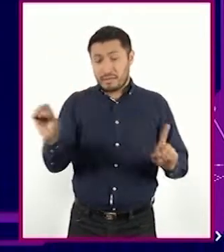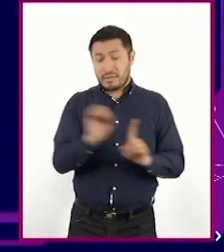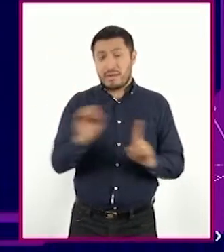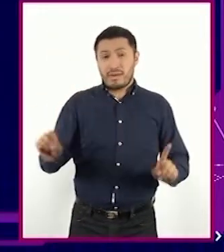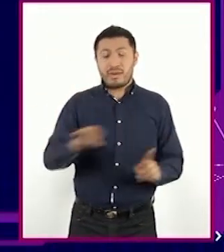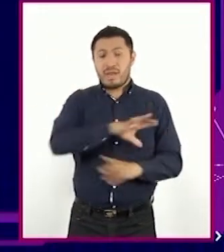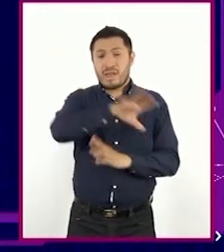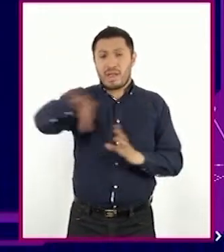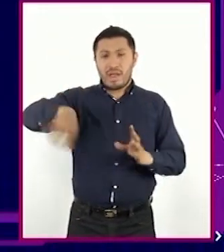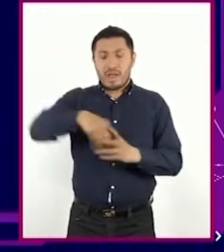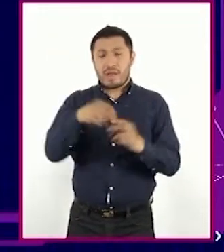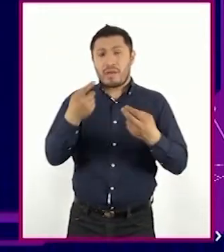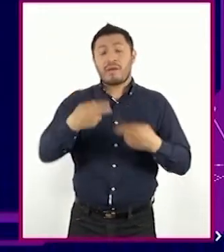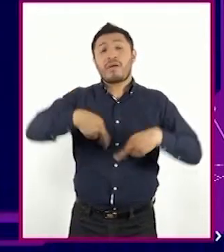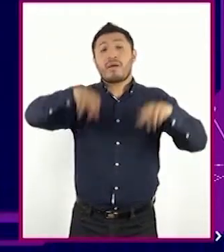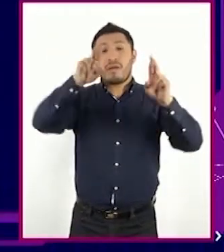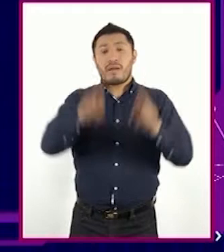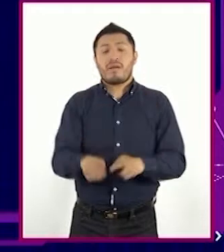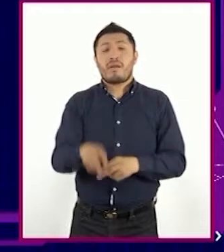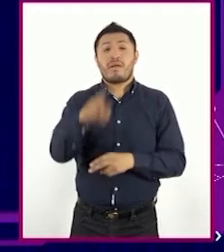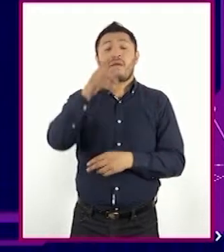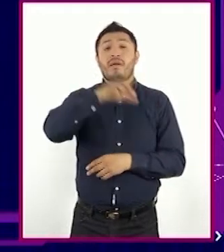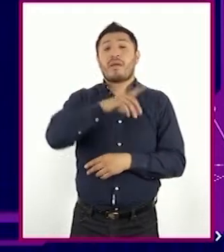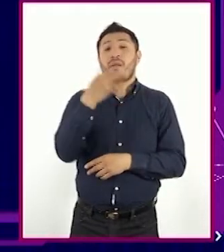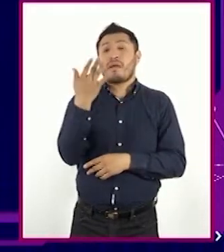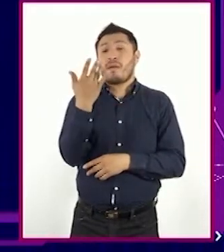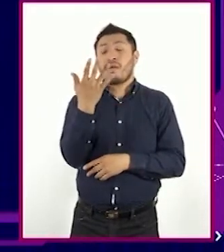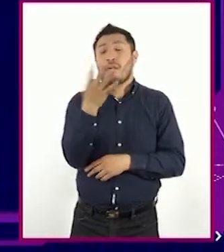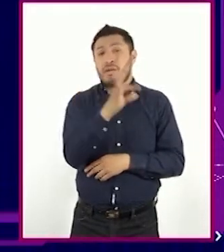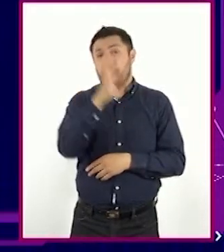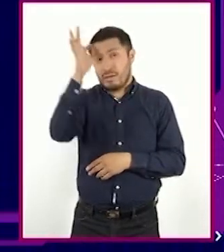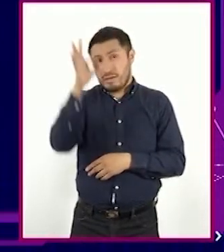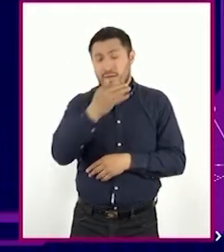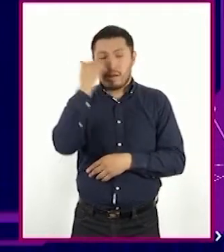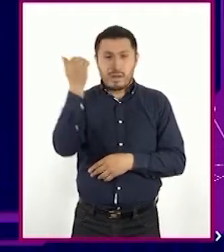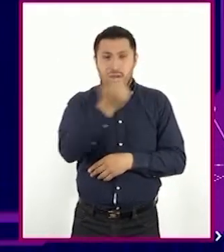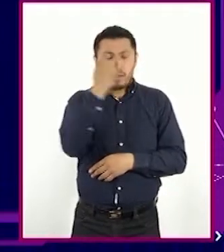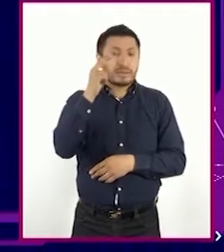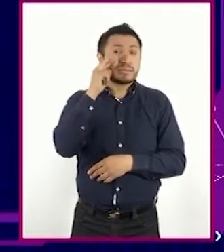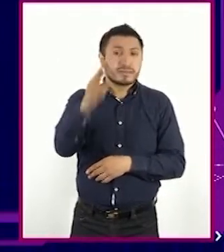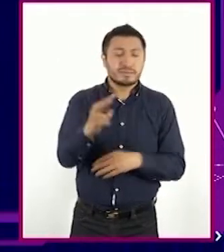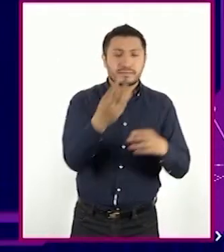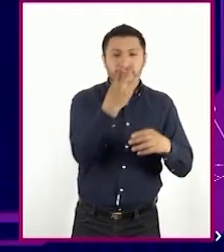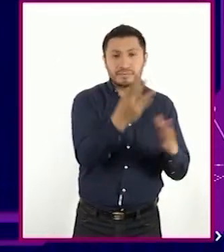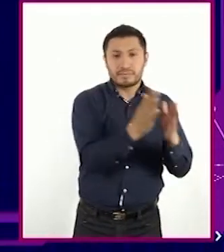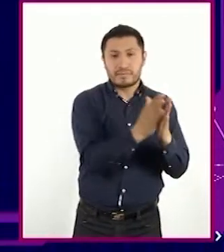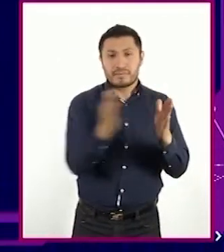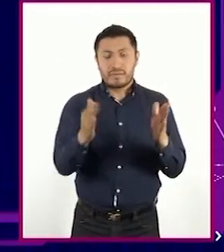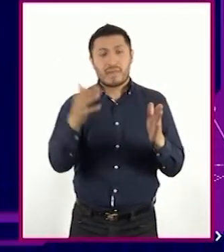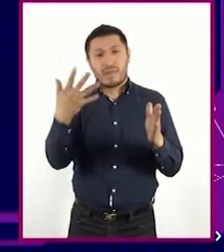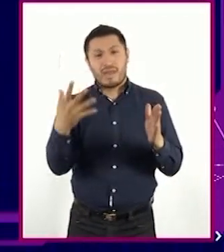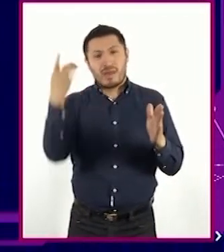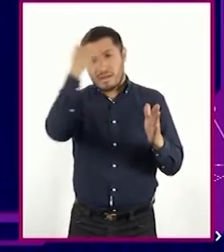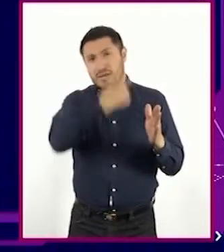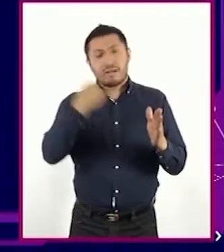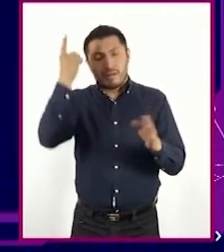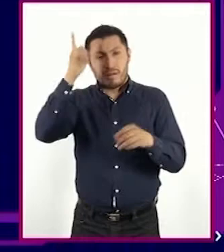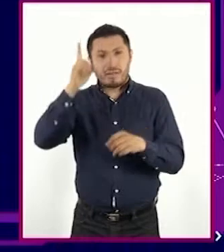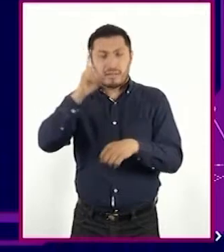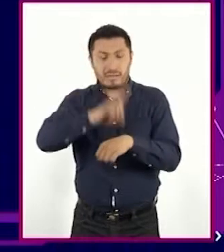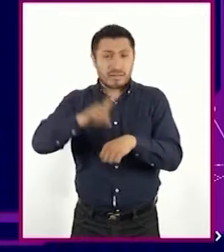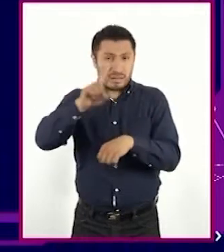que en total representa el 50% de alumnas y alumnos que ven de 3 a 5 horas de